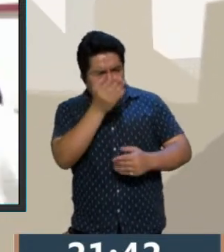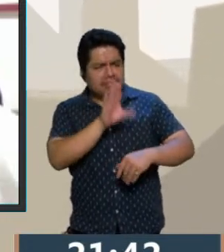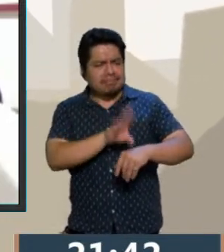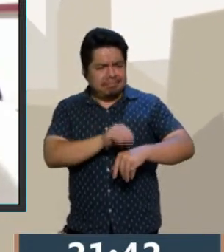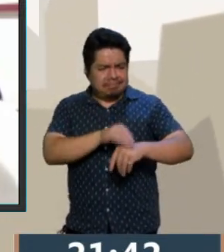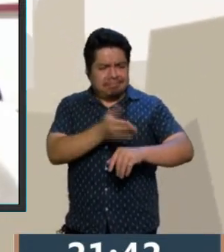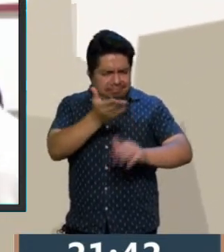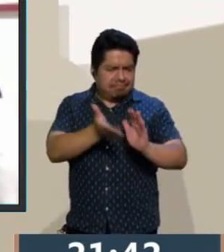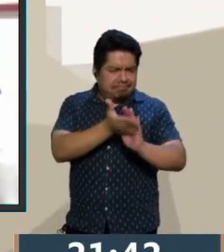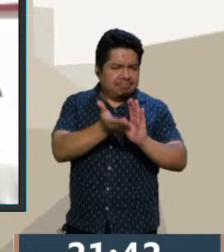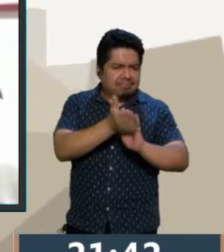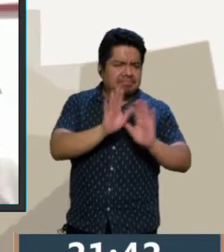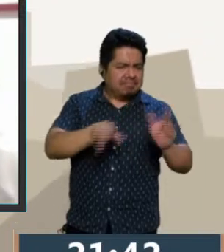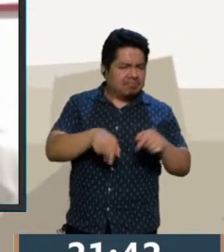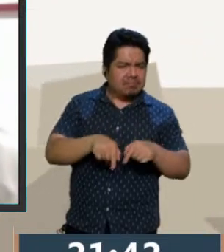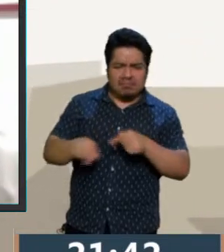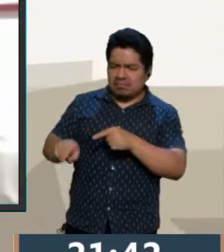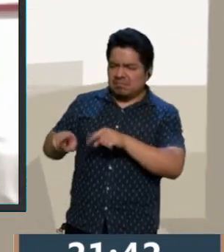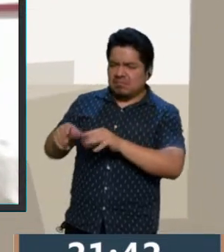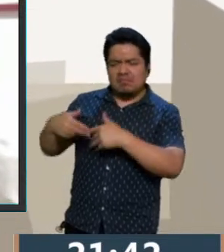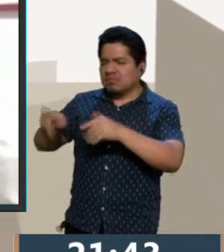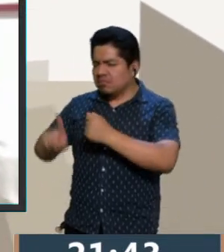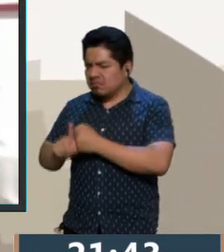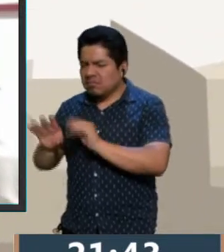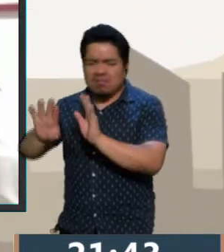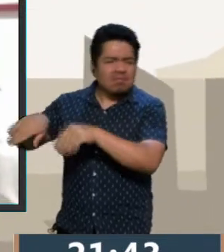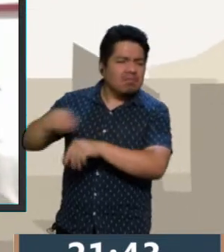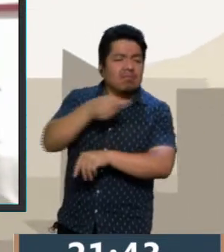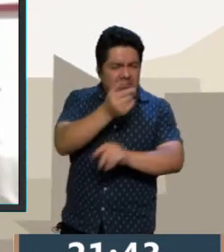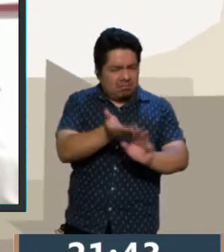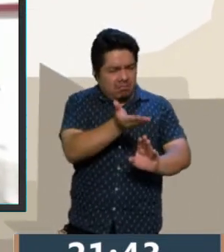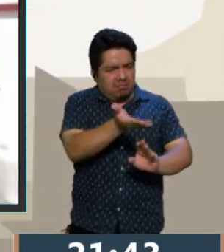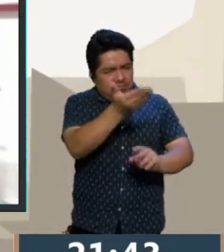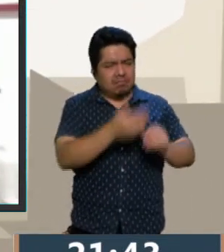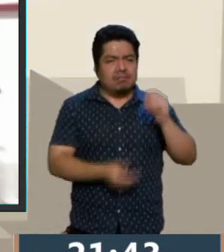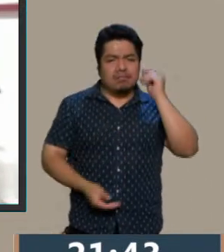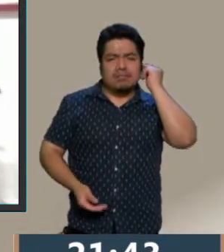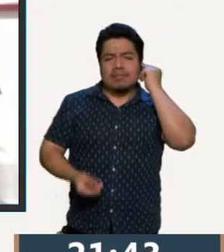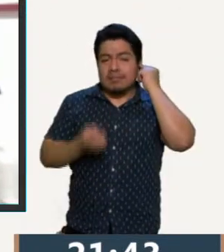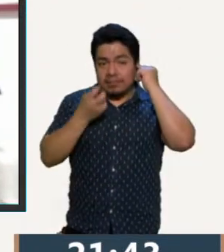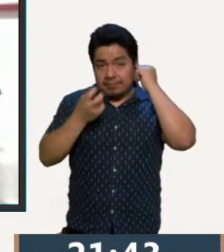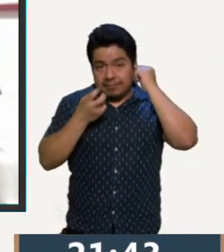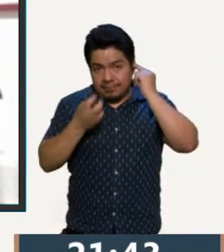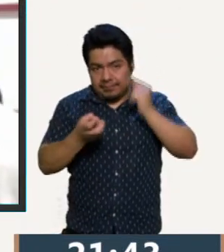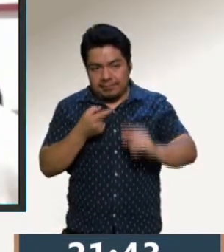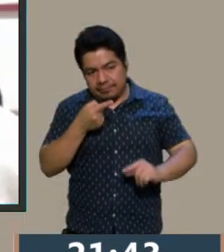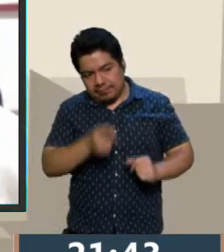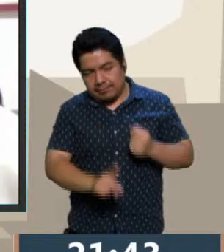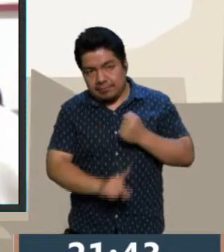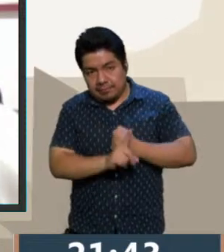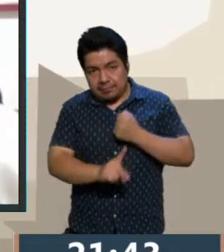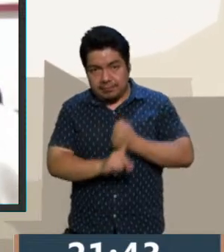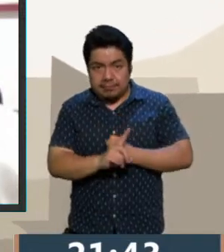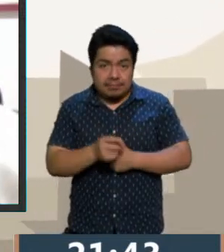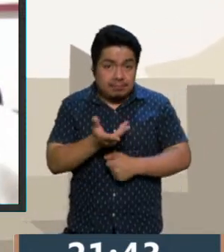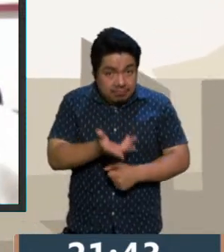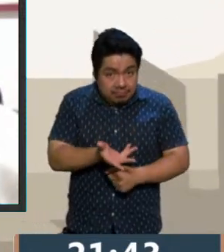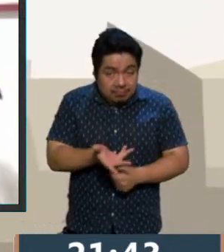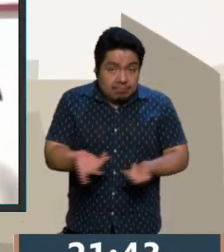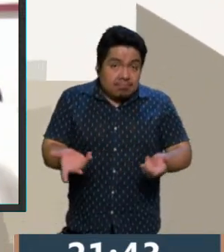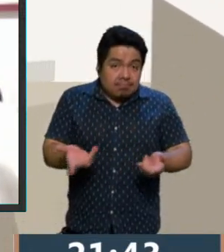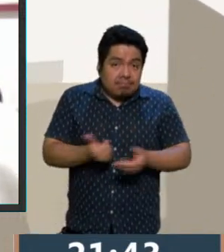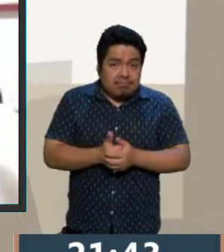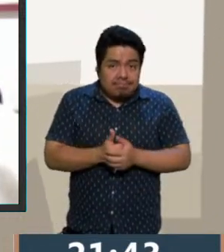de construcciones que en atender otros problemas. Este tipo de afectaciones